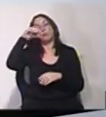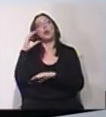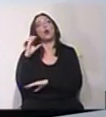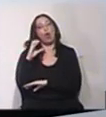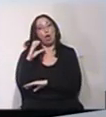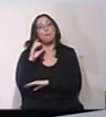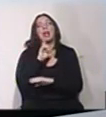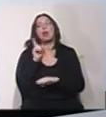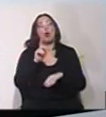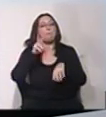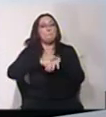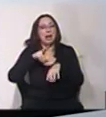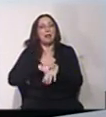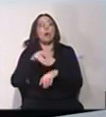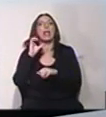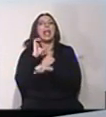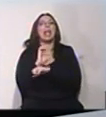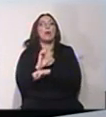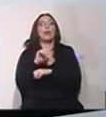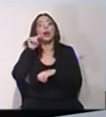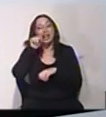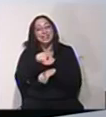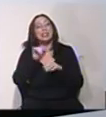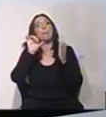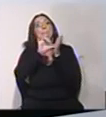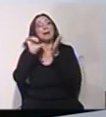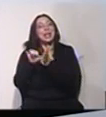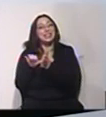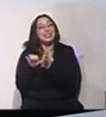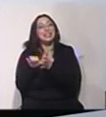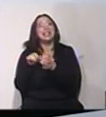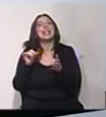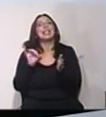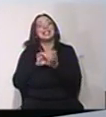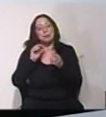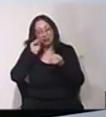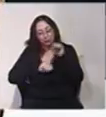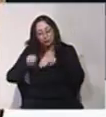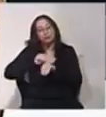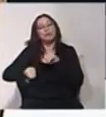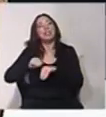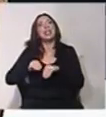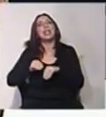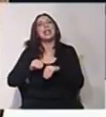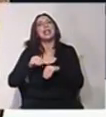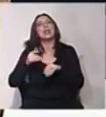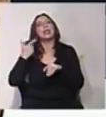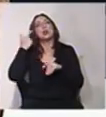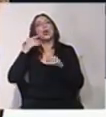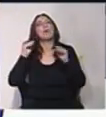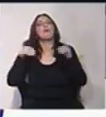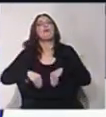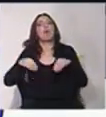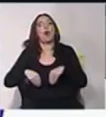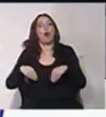comparando con Paraguay ni con Ecuador, porque ahí en esos países el sistema de registro de suicidio es muy débil. Una subnotificación.